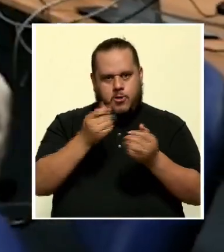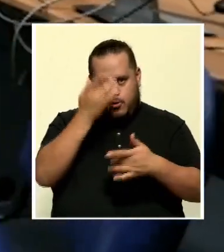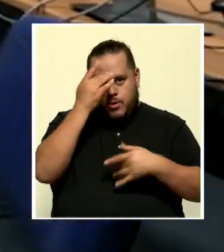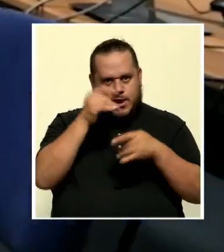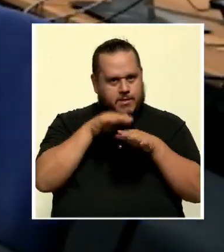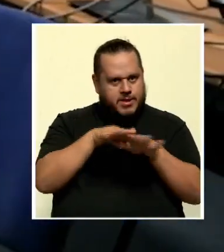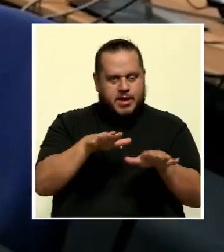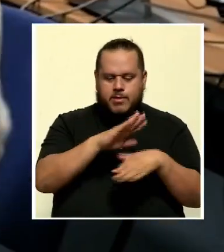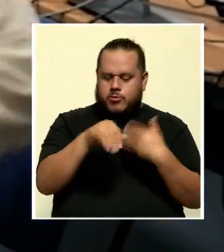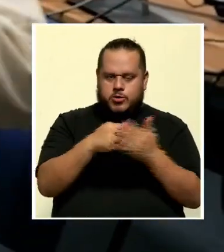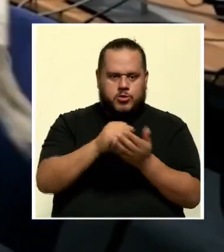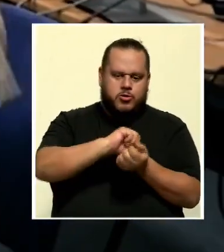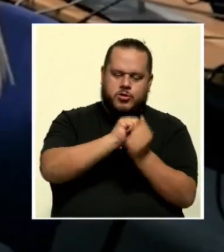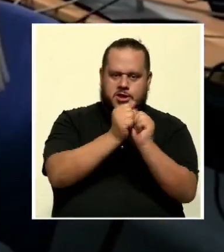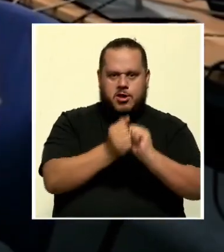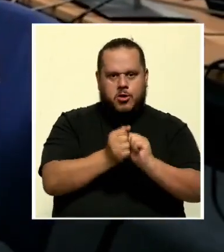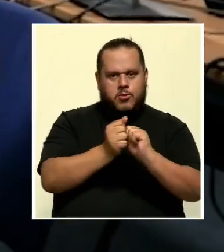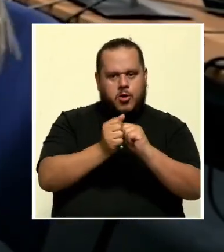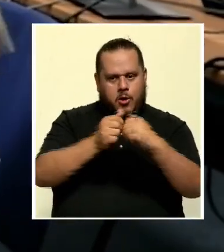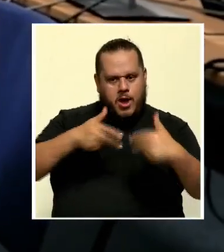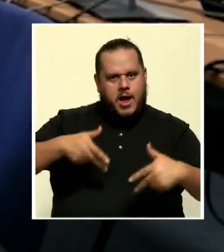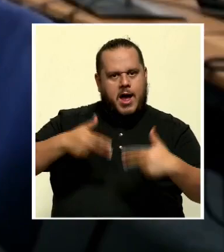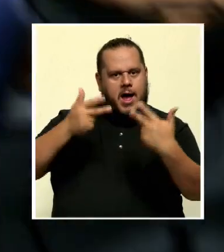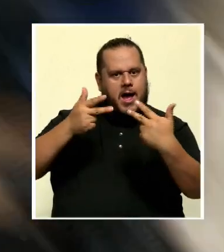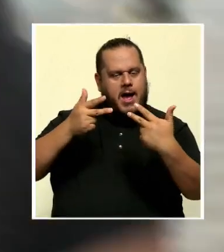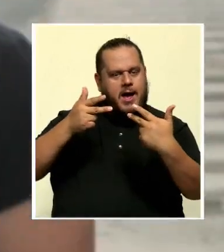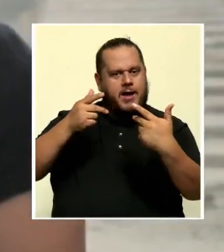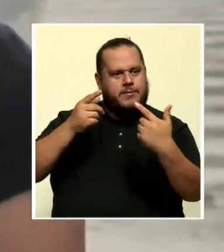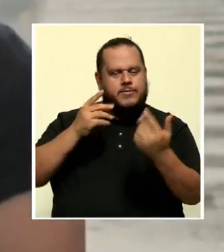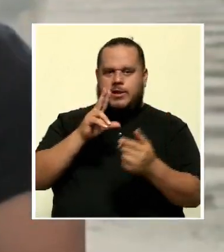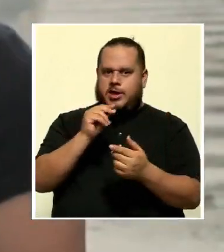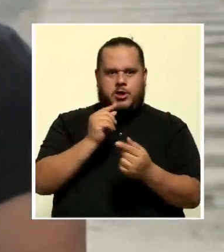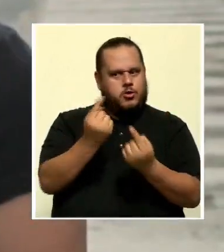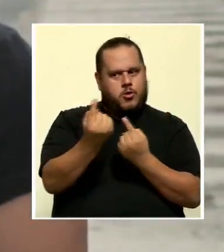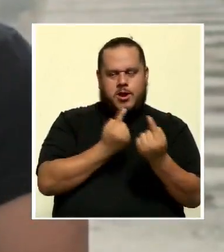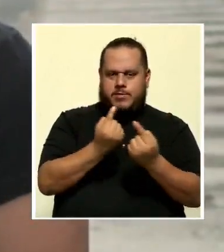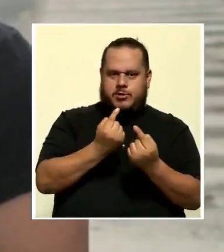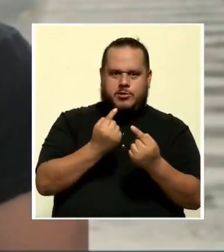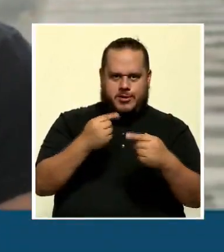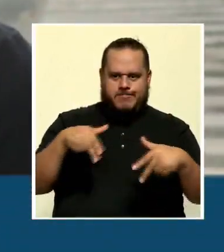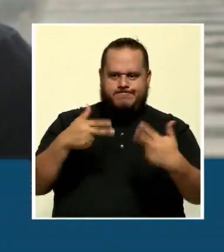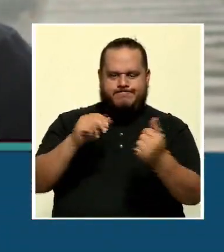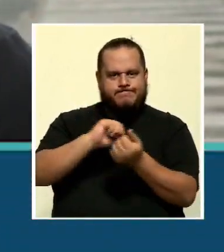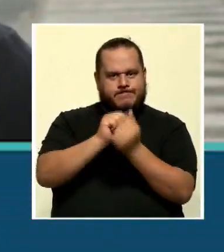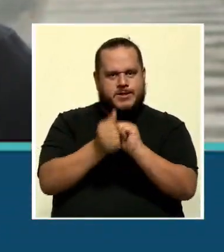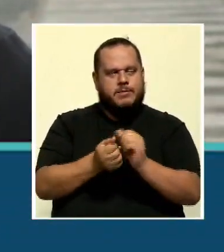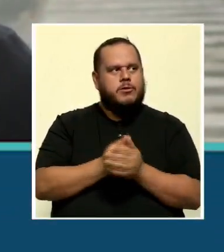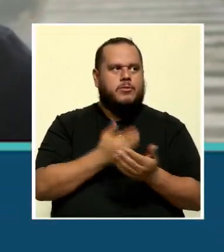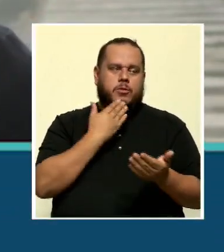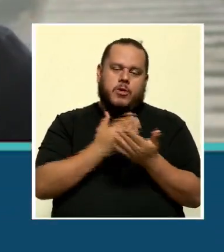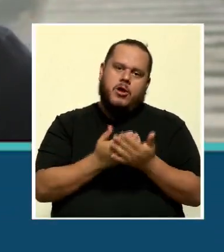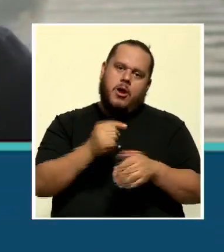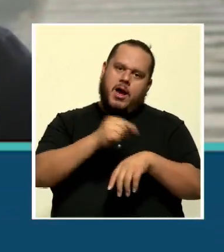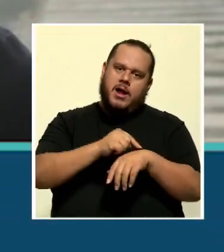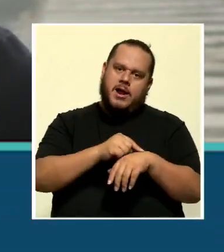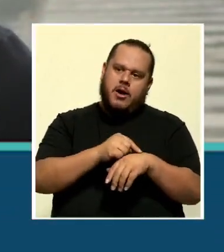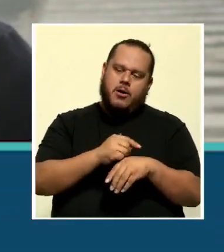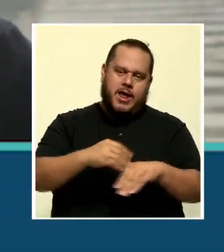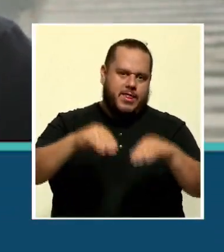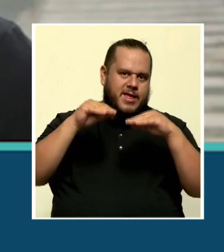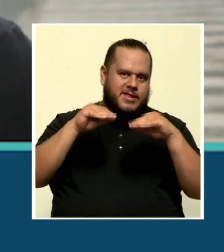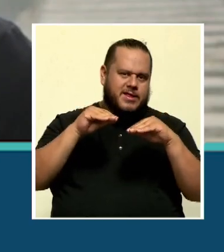el proceso de enseñanza sin previo aviso o preparación. La calidad se ha bajado a la hora de dar clases, es muy